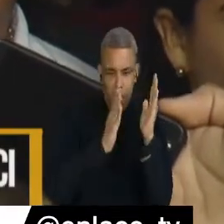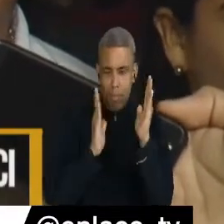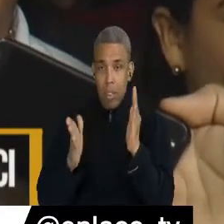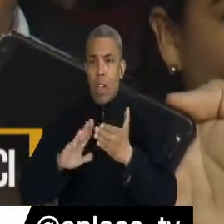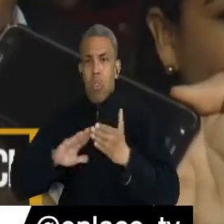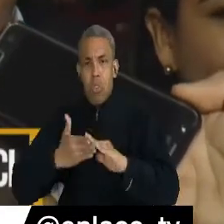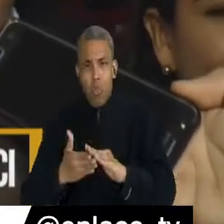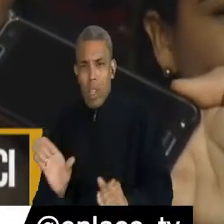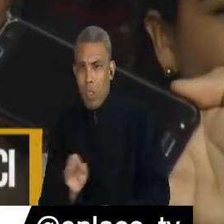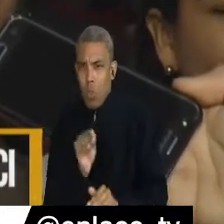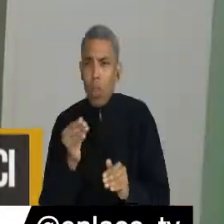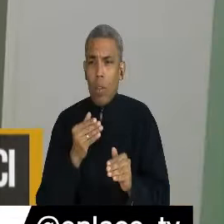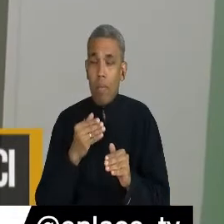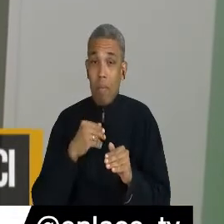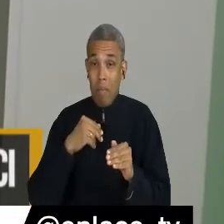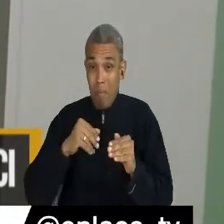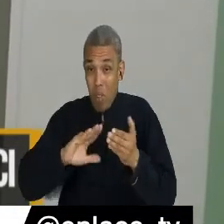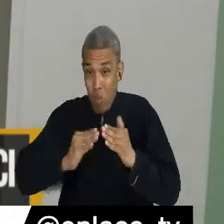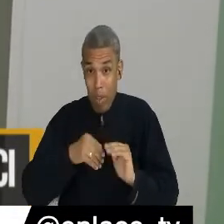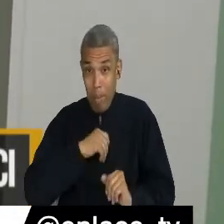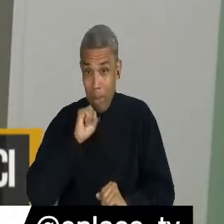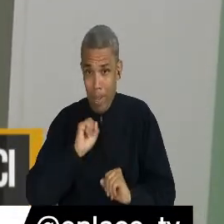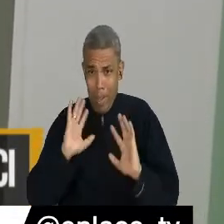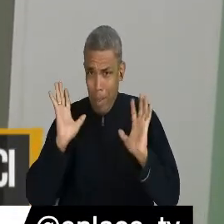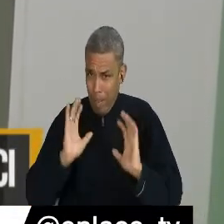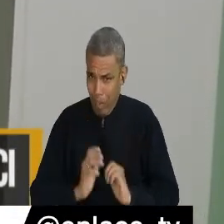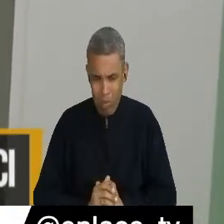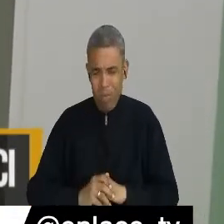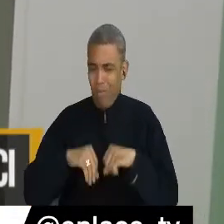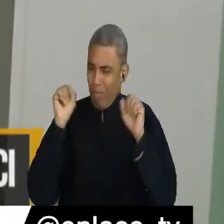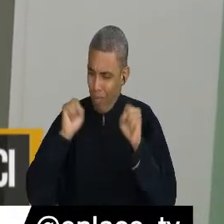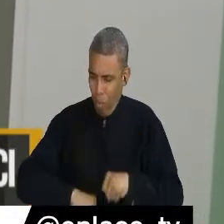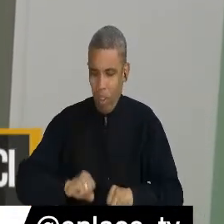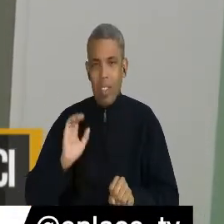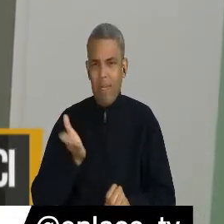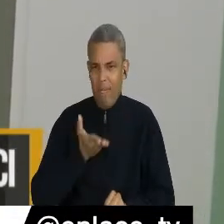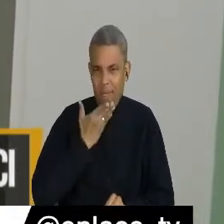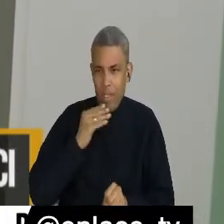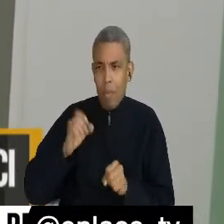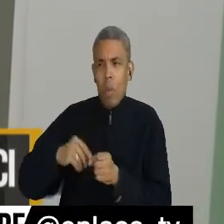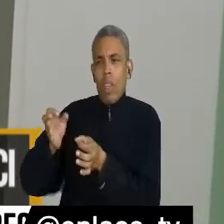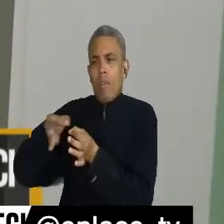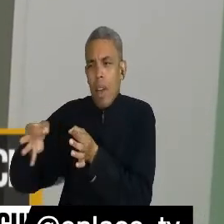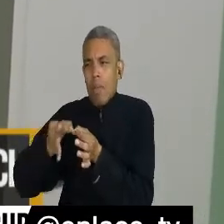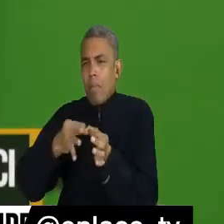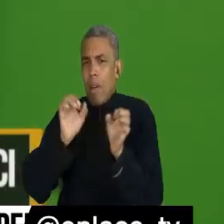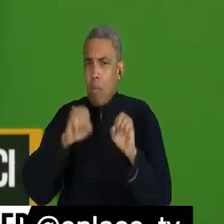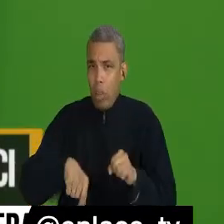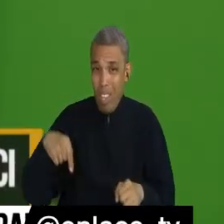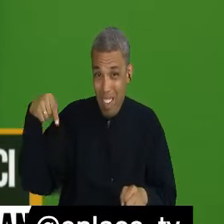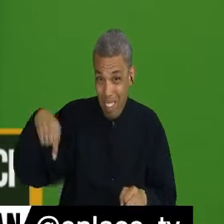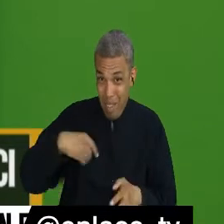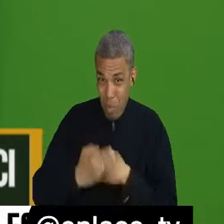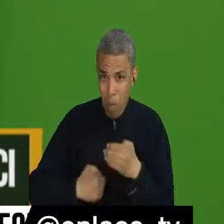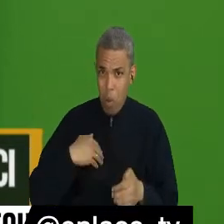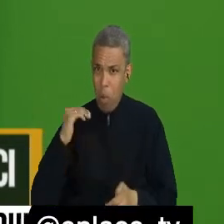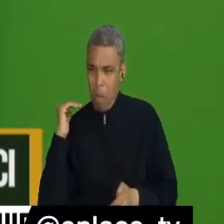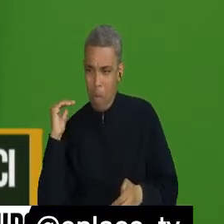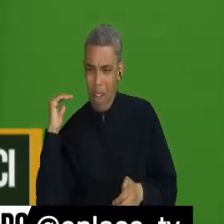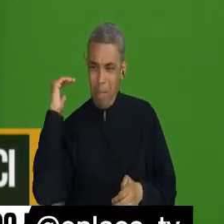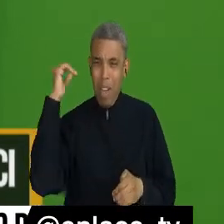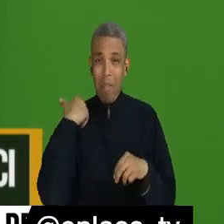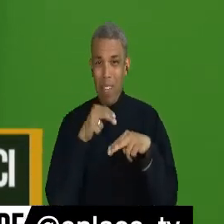no solamente aquí de Barranca Bermeja, sino va a poder garantizar que vamos a poderle dar efectividad al tercer nivel. Mire, nosotros también a lo largo de